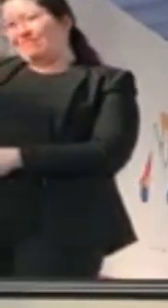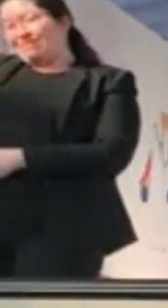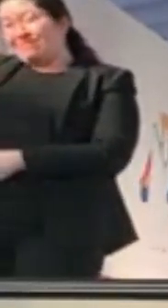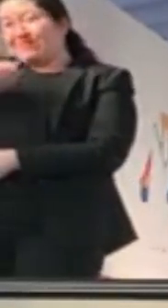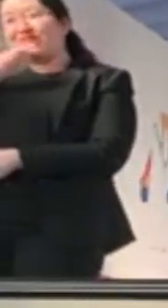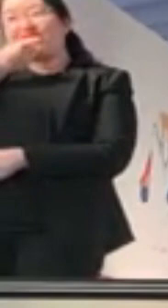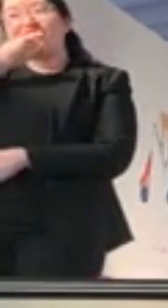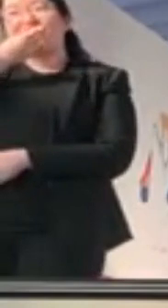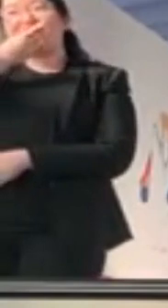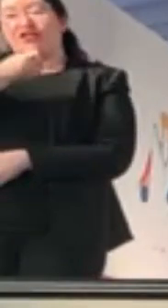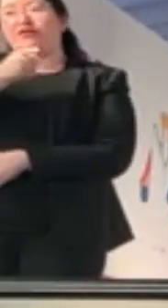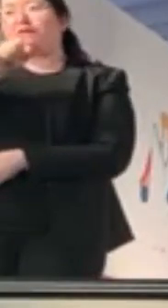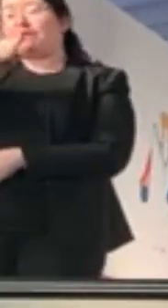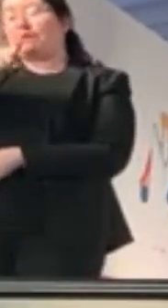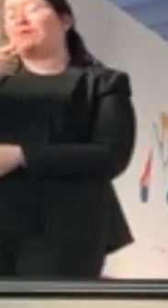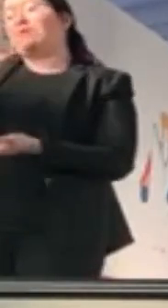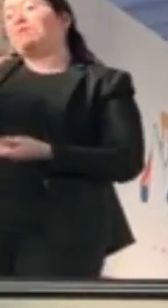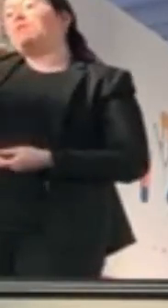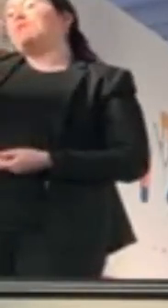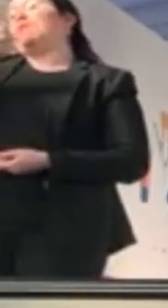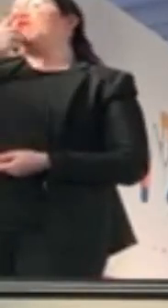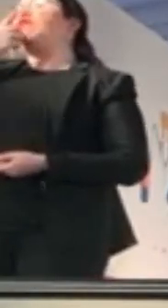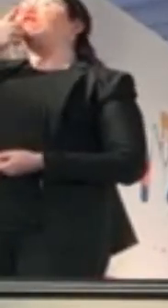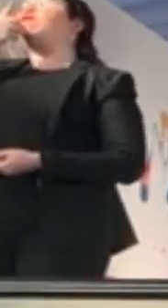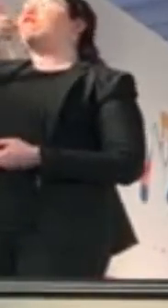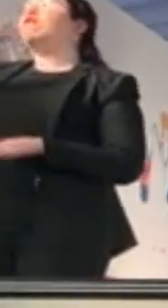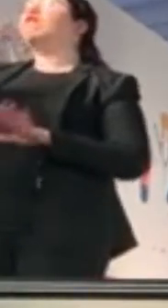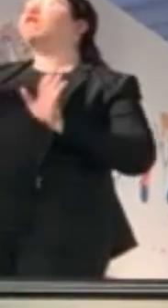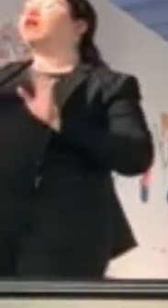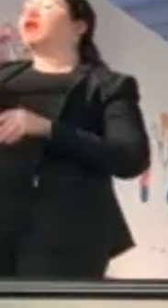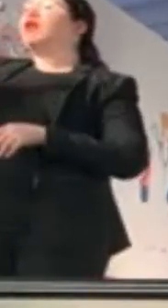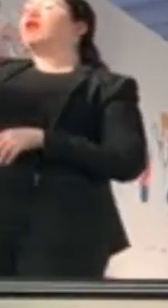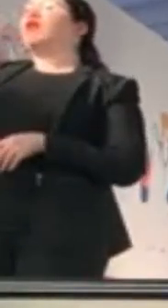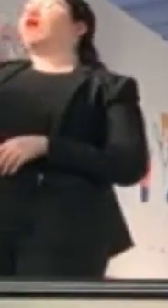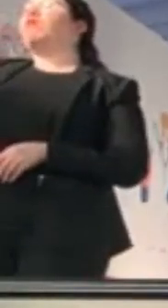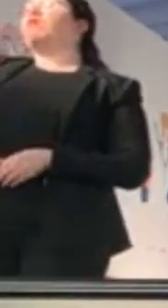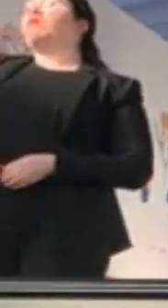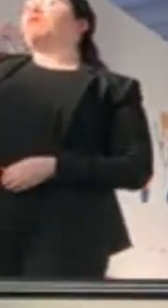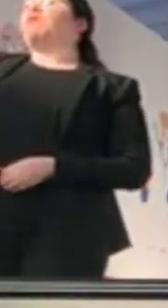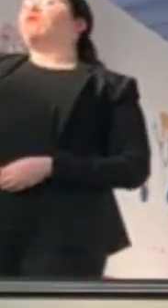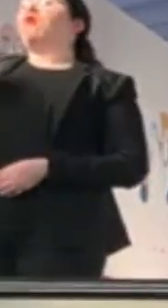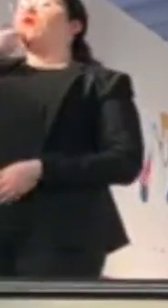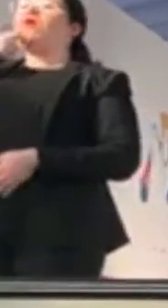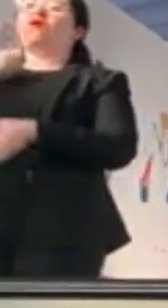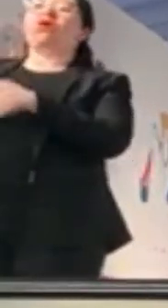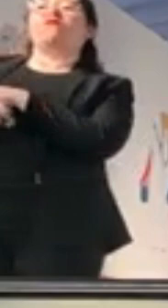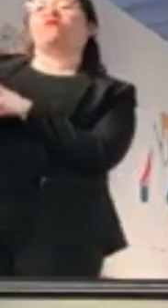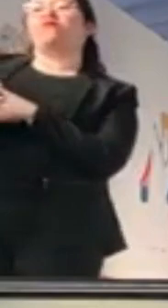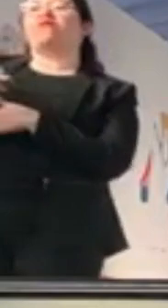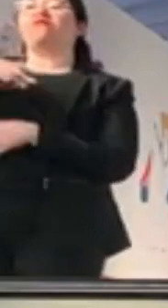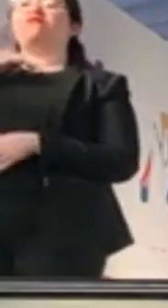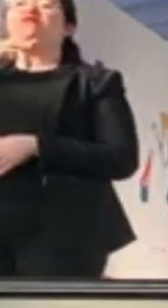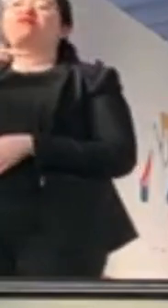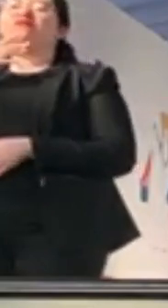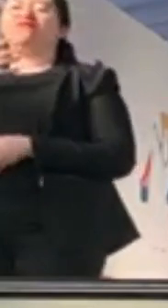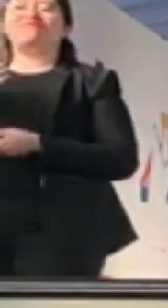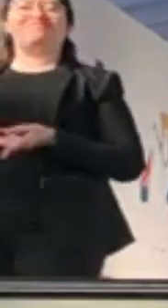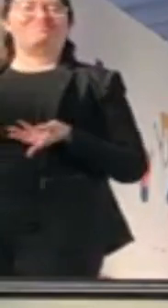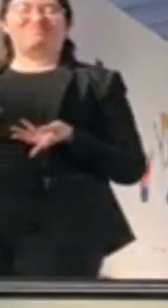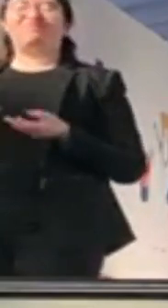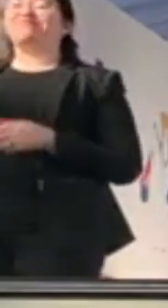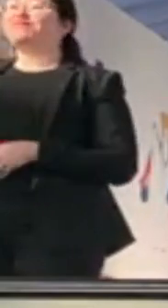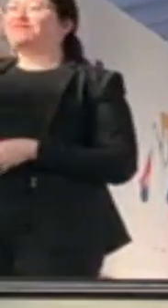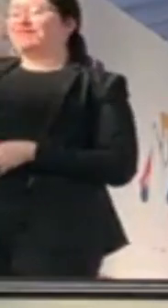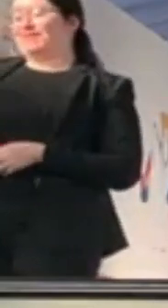que dice ese libelo, pero dicen, es culpable de corrupción. Y es lo que hace el gobierno de